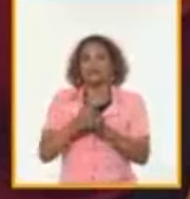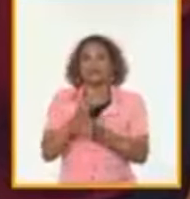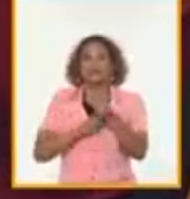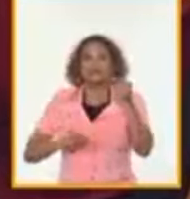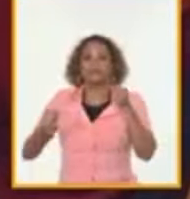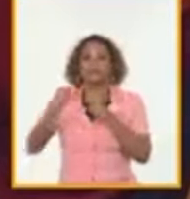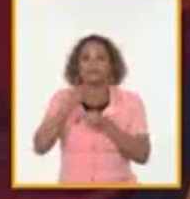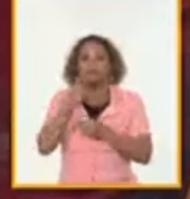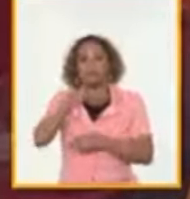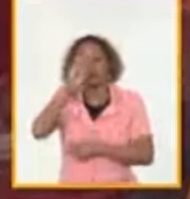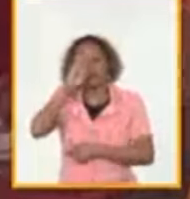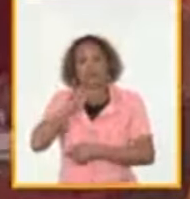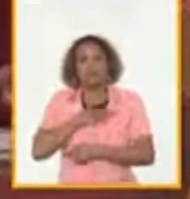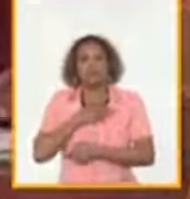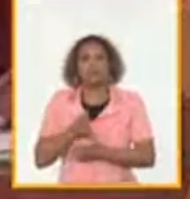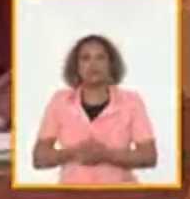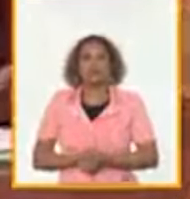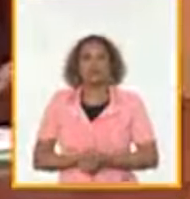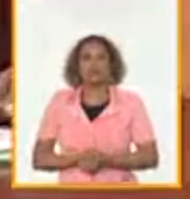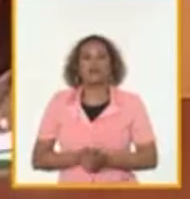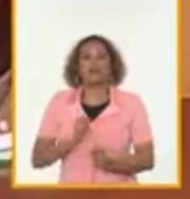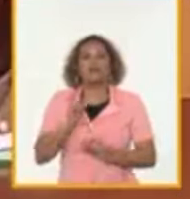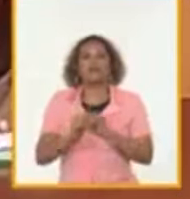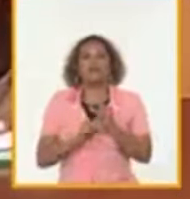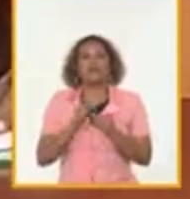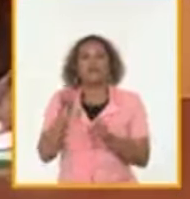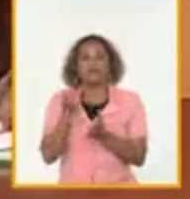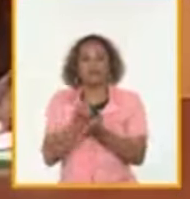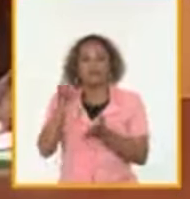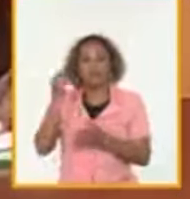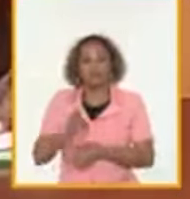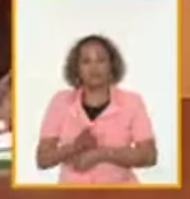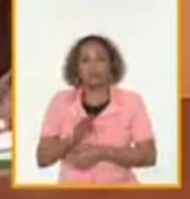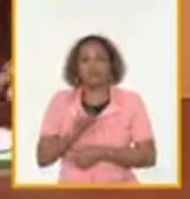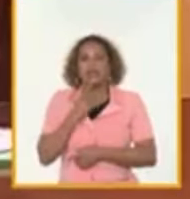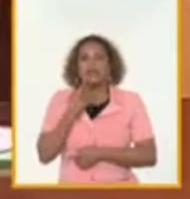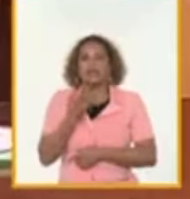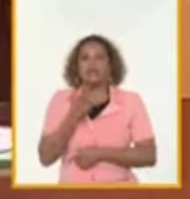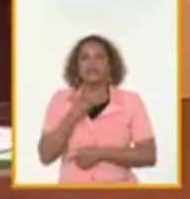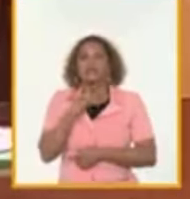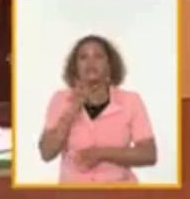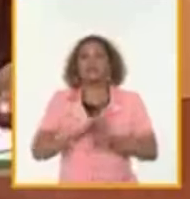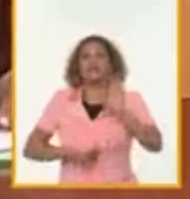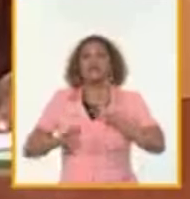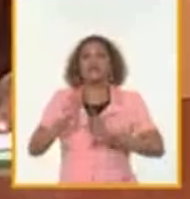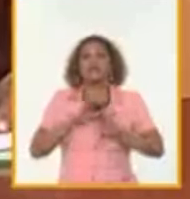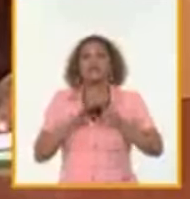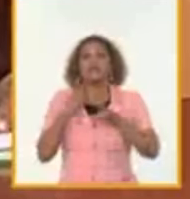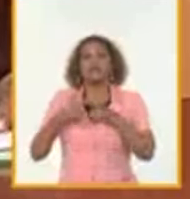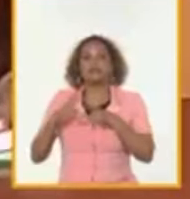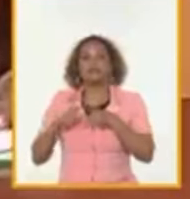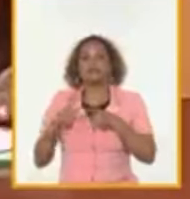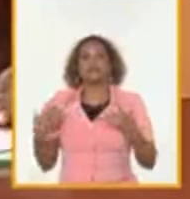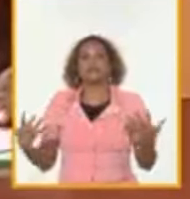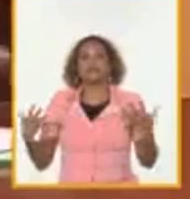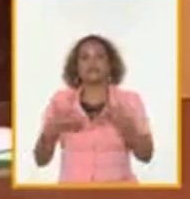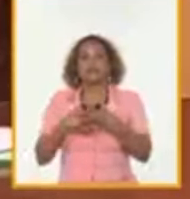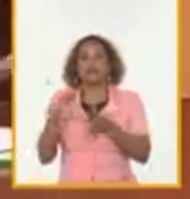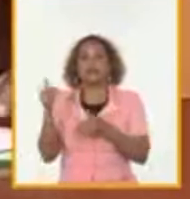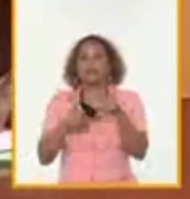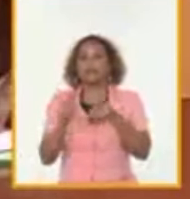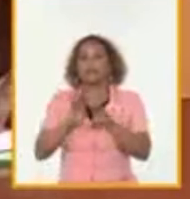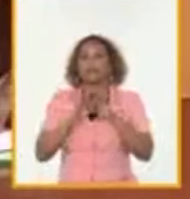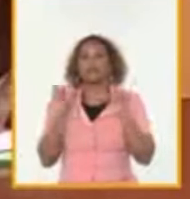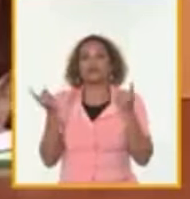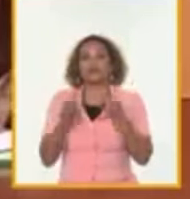país y bueno para ello se ha definido desde la propia campaña comunicacional defender el concepto de de unidad con la participación de todos los